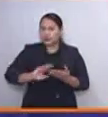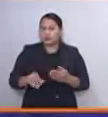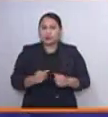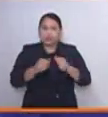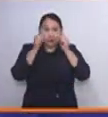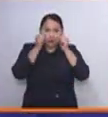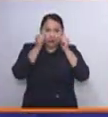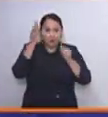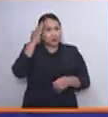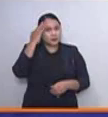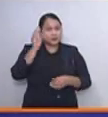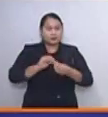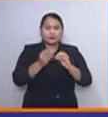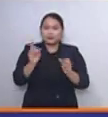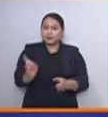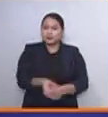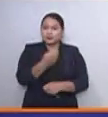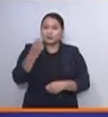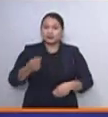atentos porque conocemos el primer dígito.